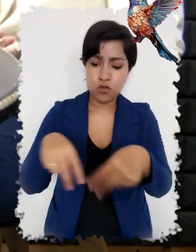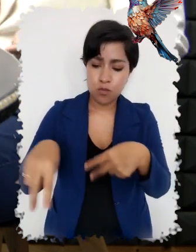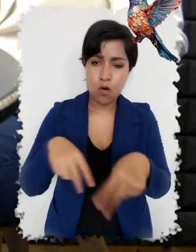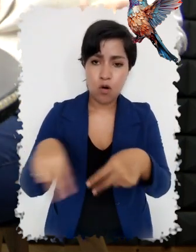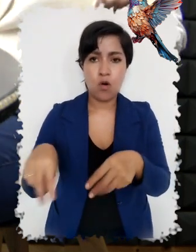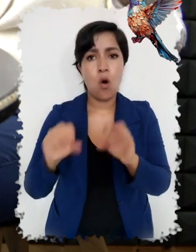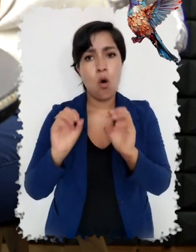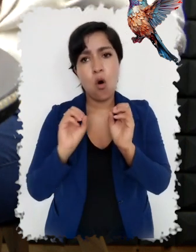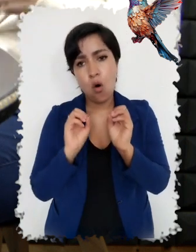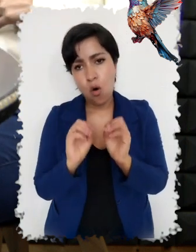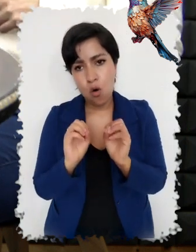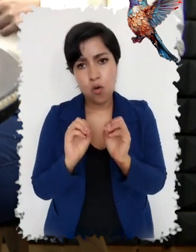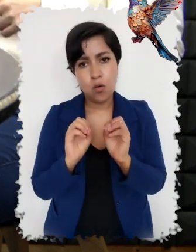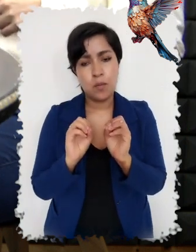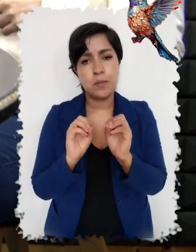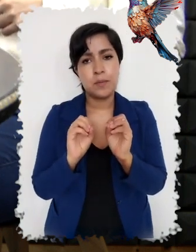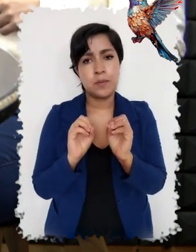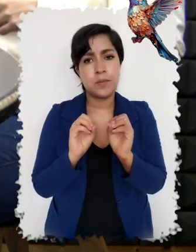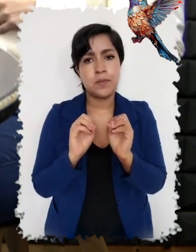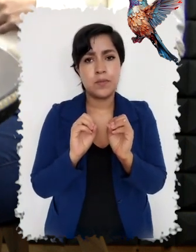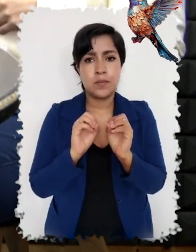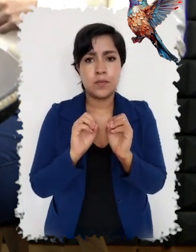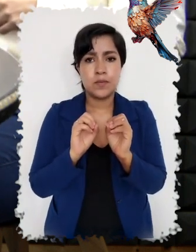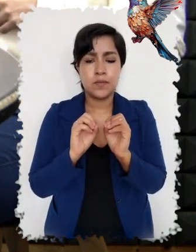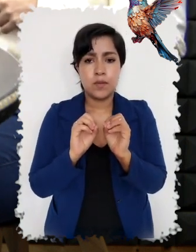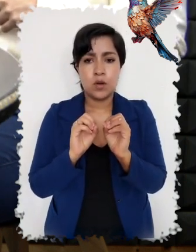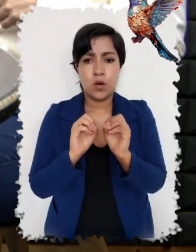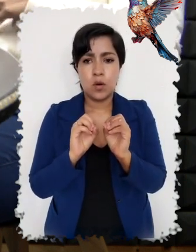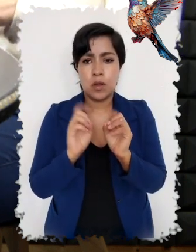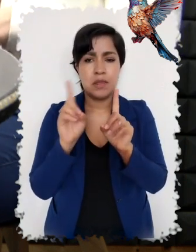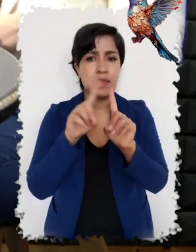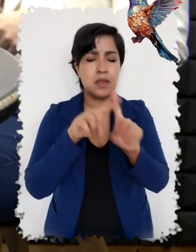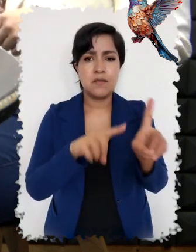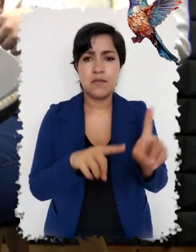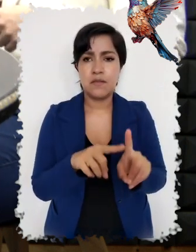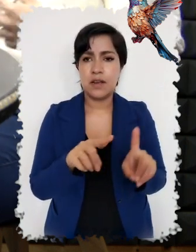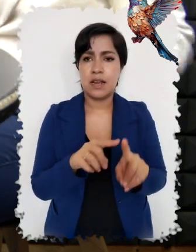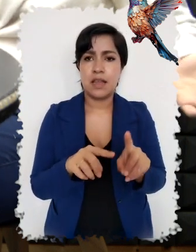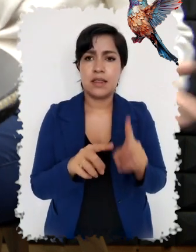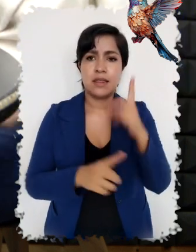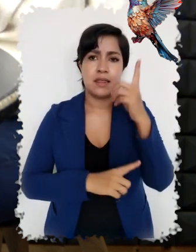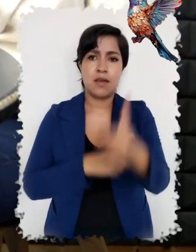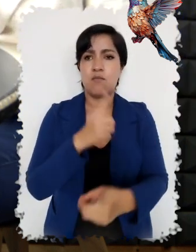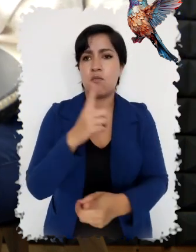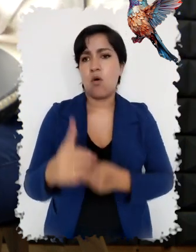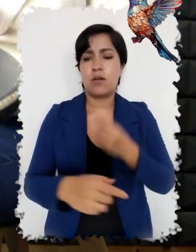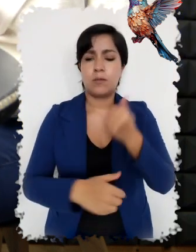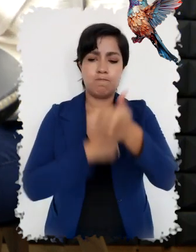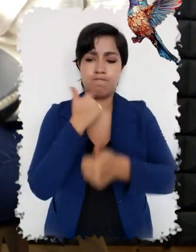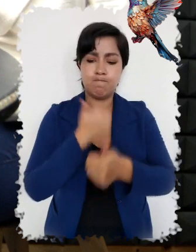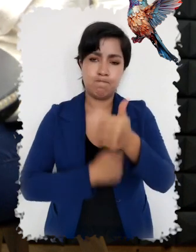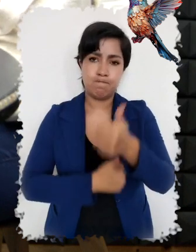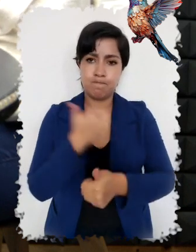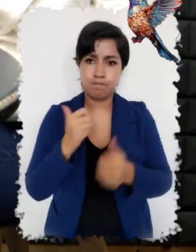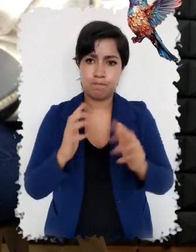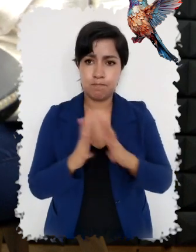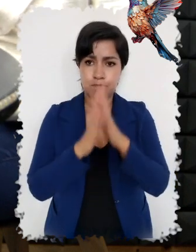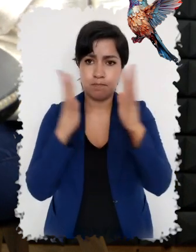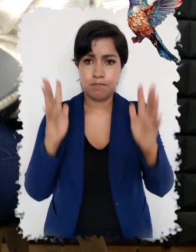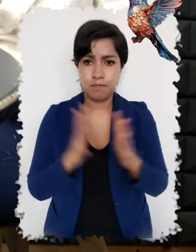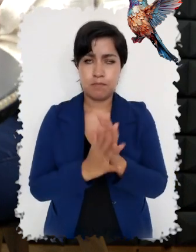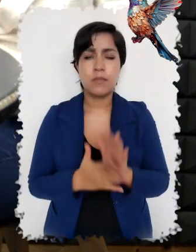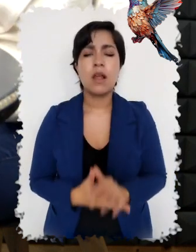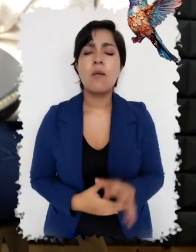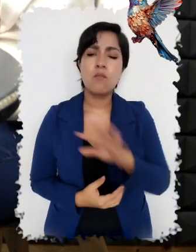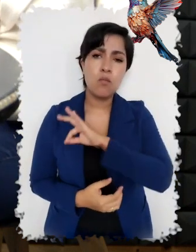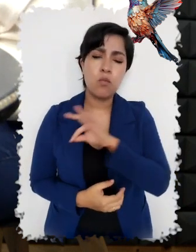fútbol o para para o cualquier competencia Pues sí fíjate que que se